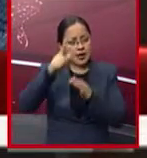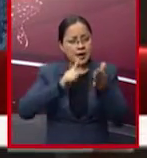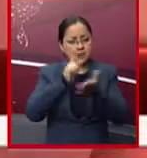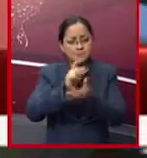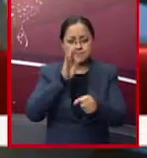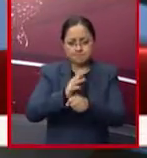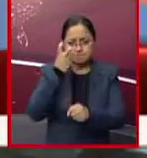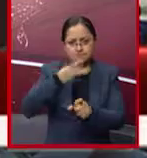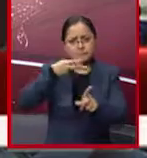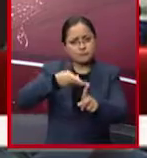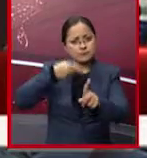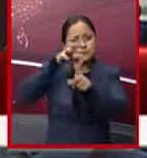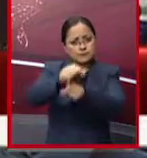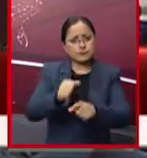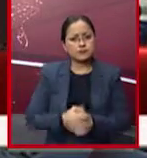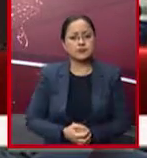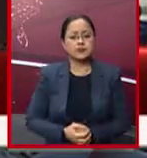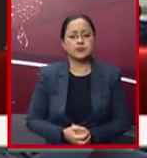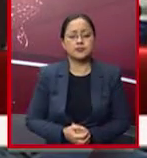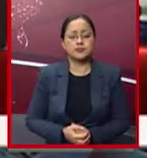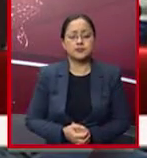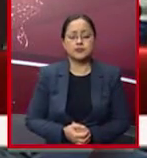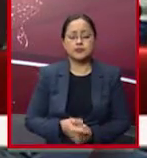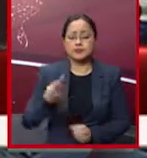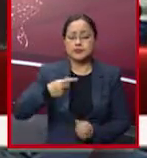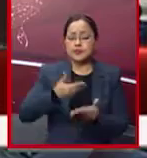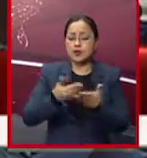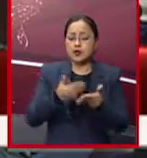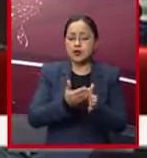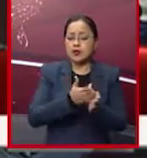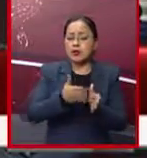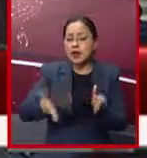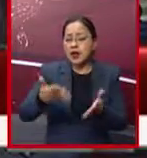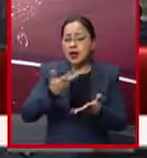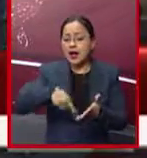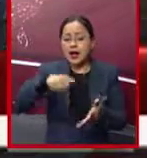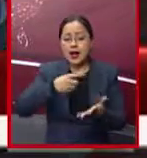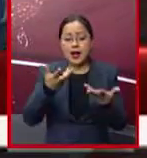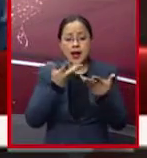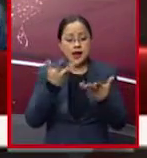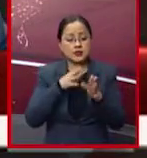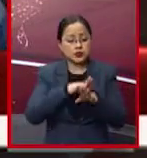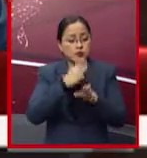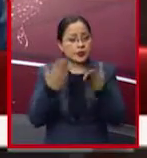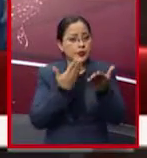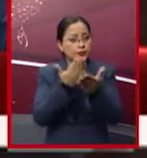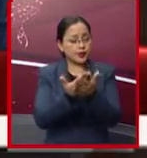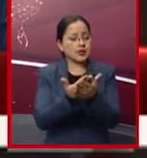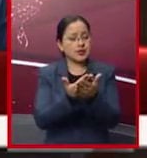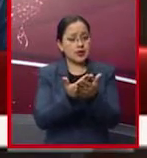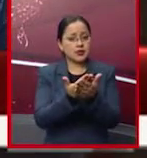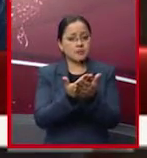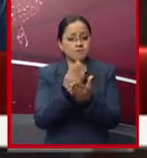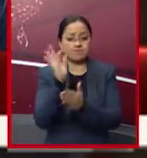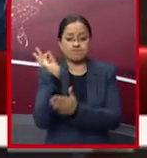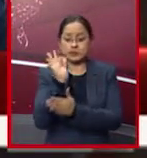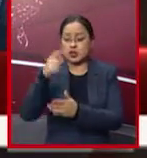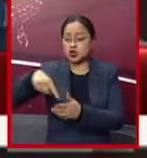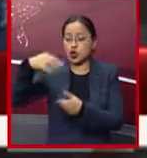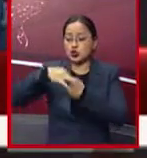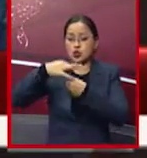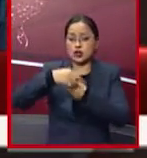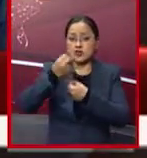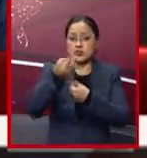dicho fin. Lo que se está llevando a cabo con esta propuesta, si es que se vota a